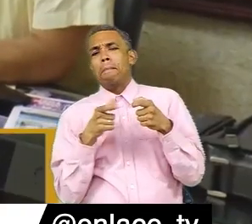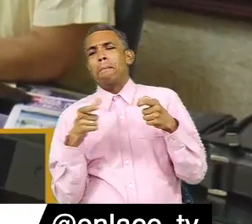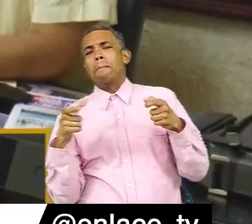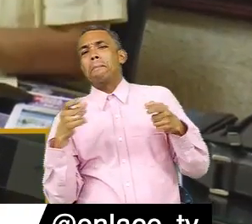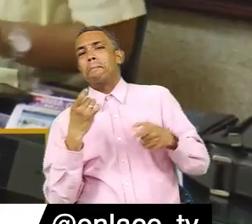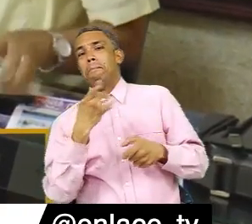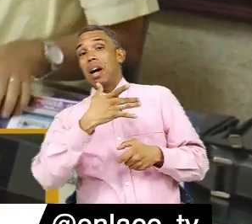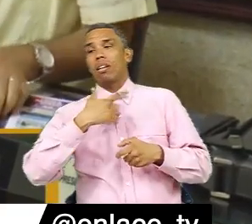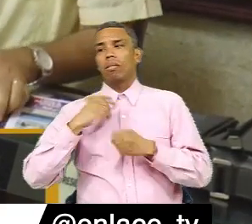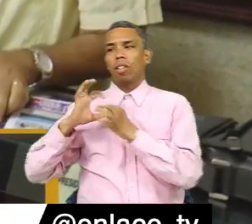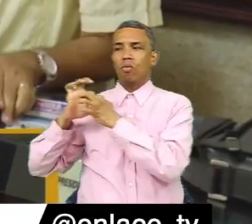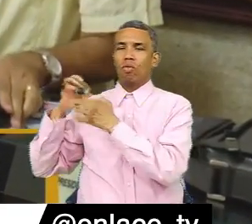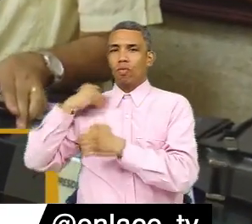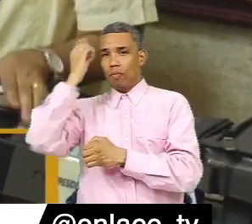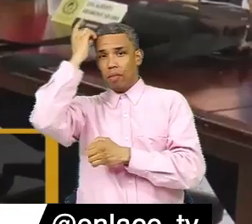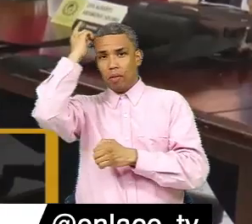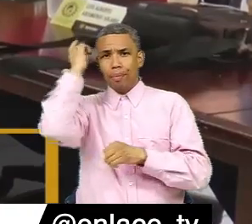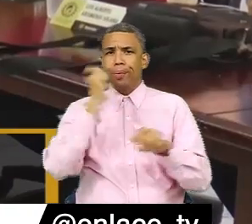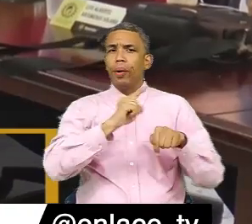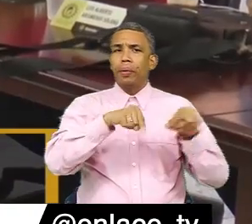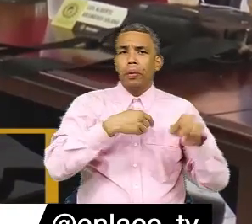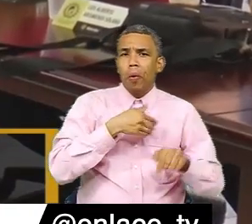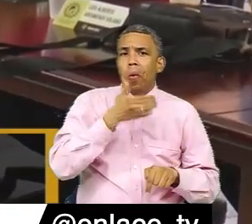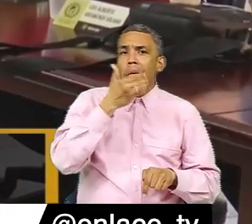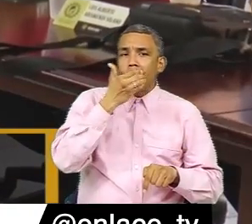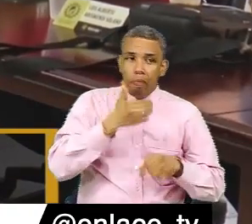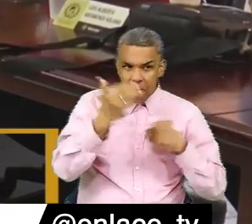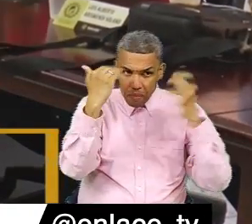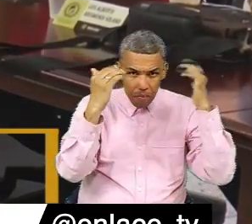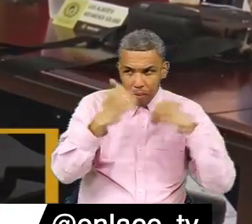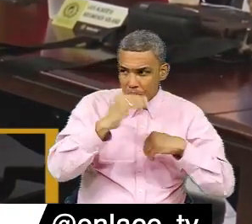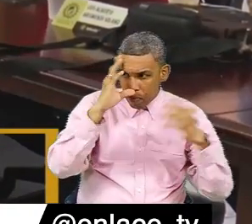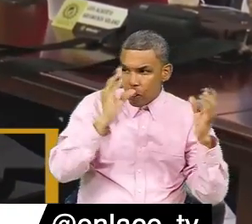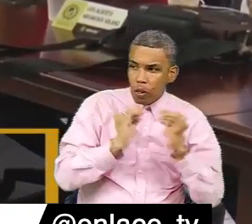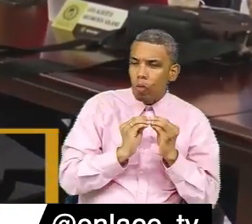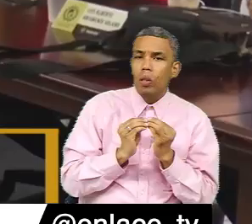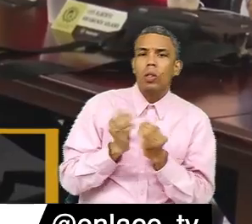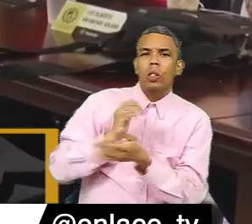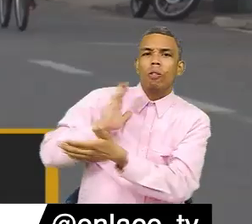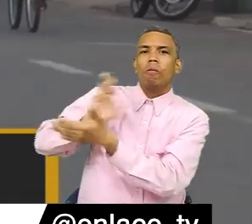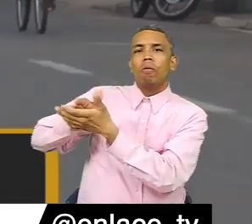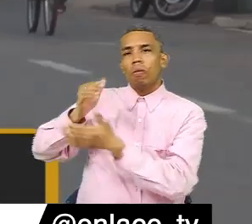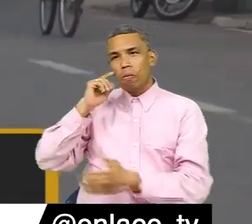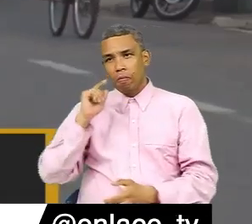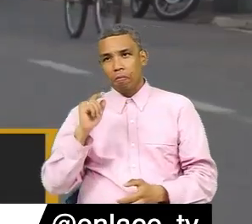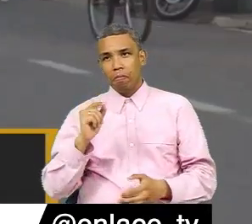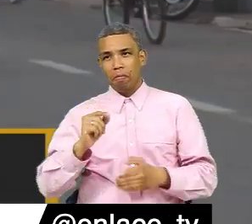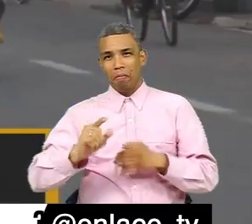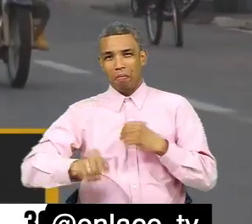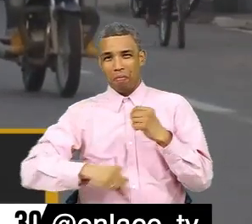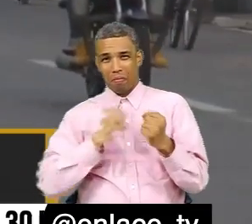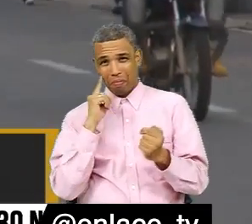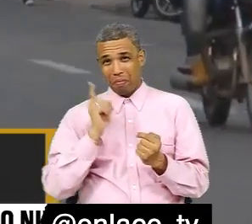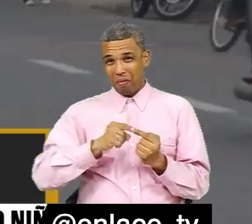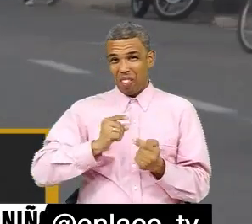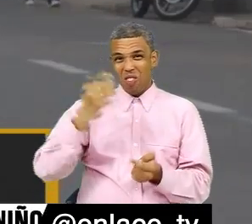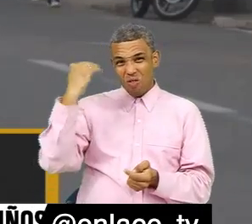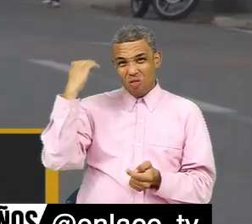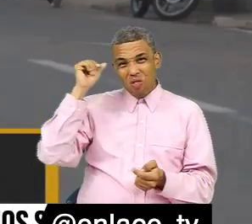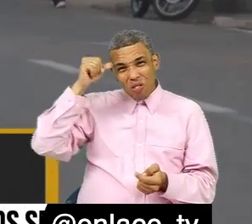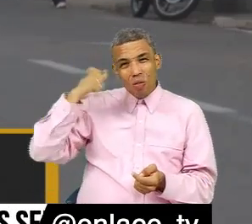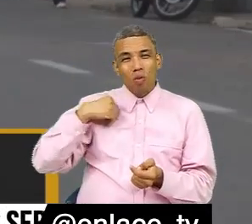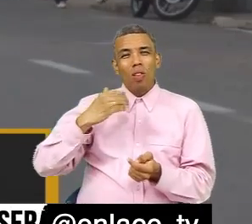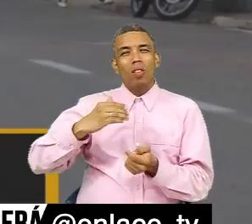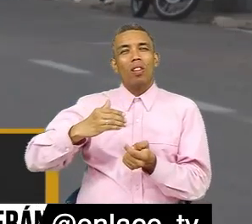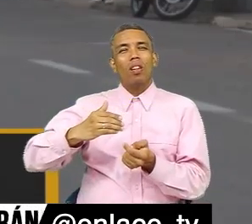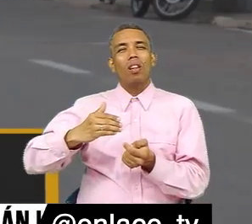expresó, encaminan a beneficiar los proyectos que vienen para la ciudad, entre ellos el de la redistribución del endeudamiento que se hizo en el anterior